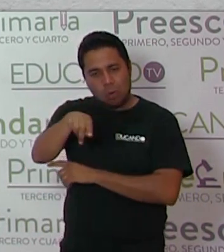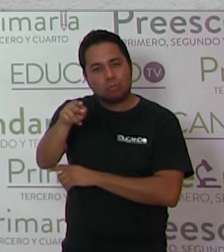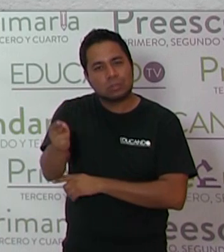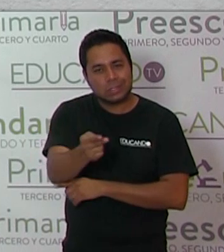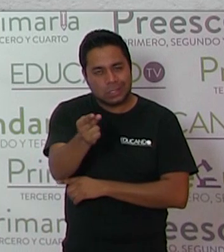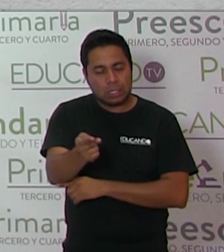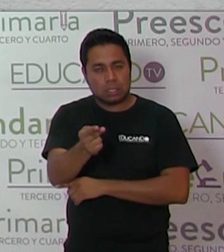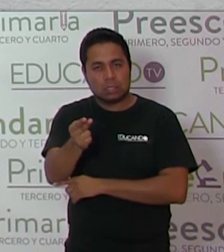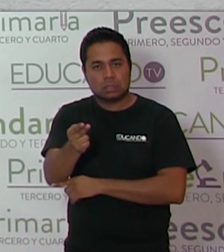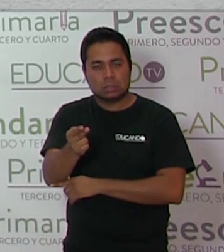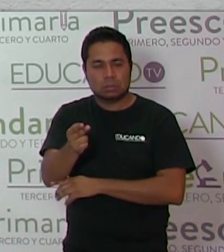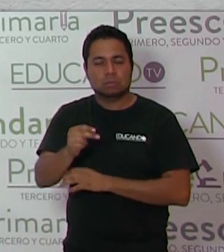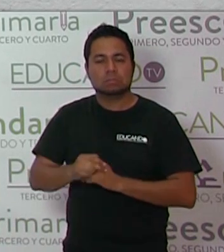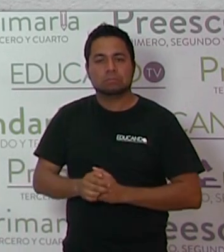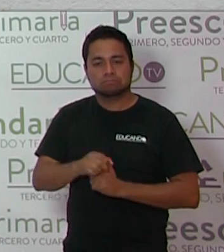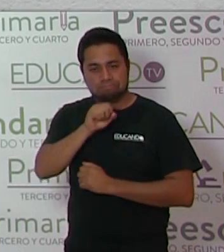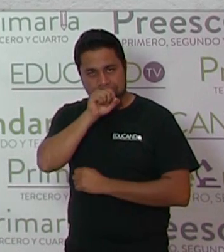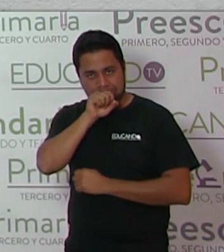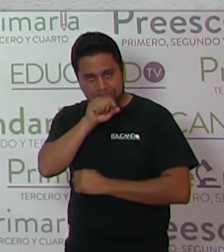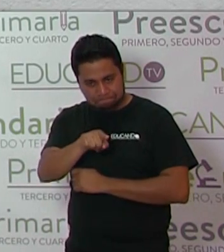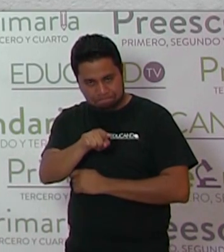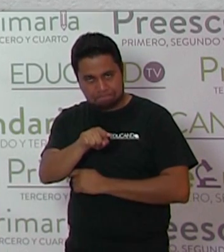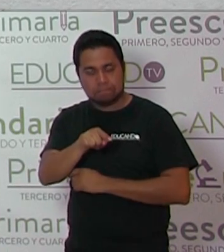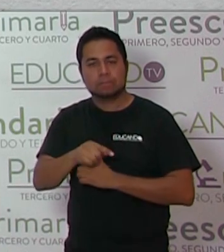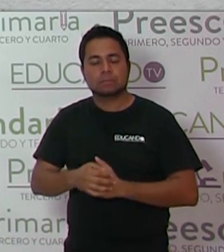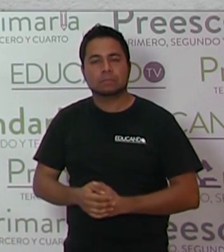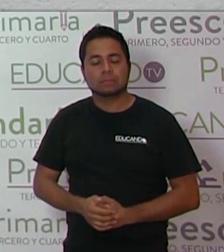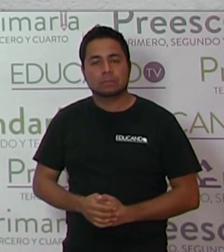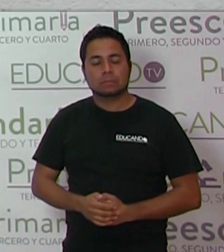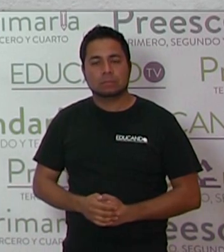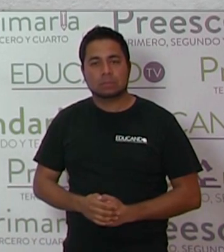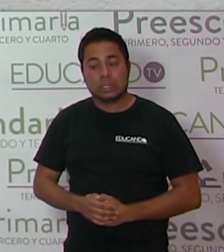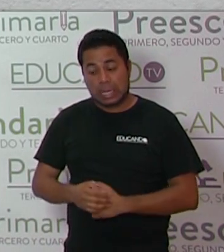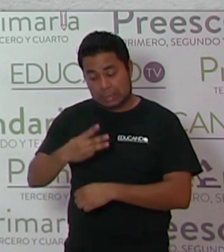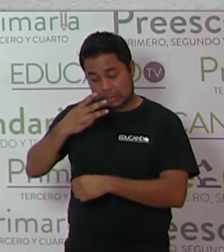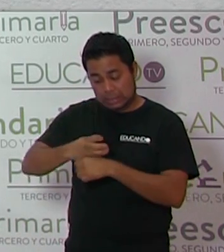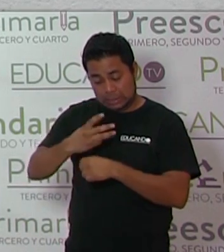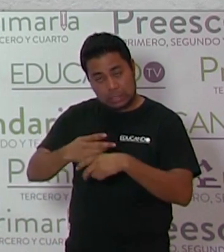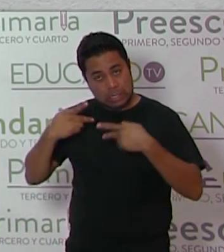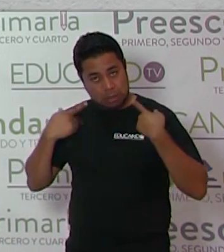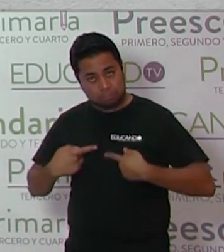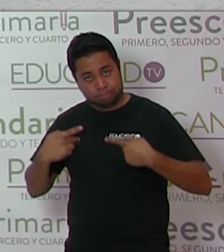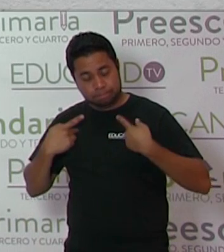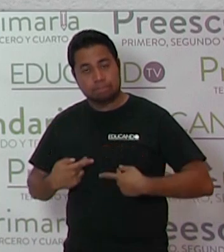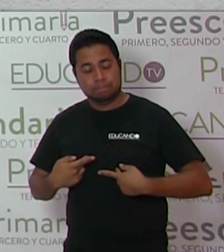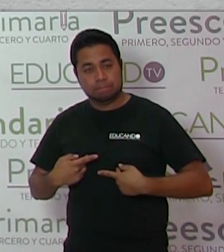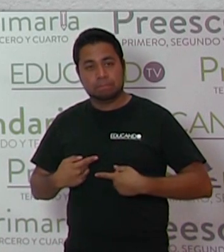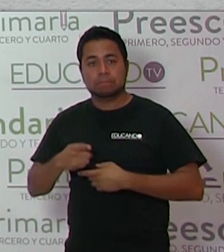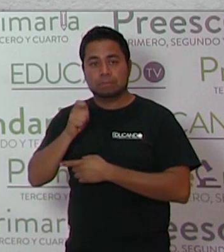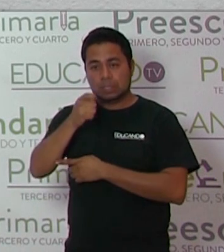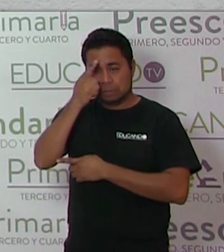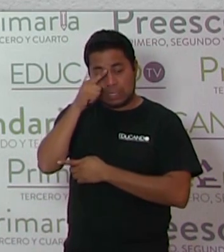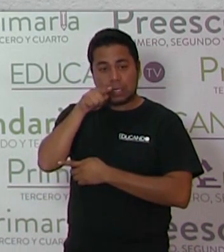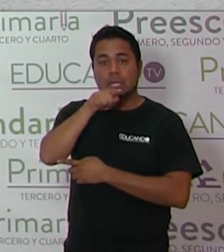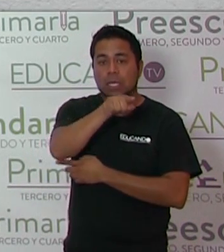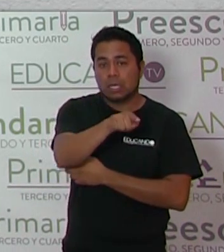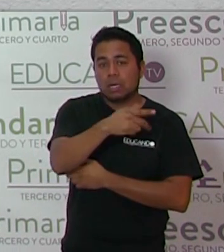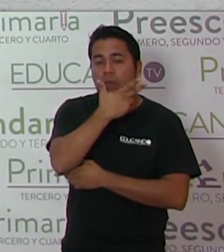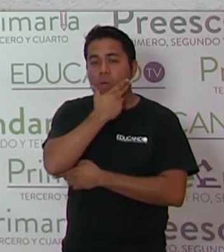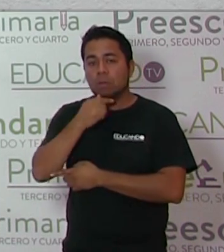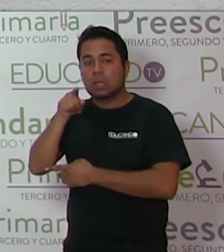ustedes. Vosotros o vosotras, también es válido. Y la tercera persona se refiere a